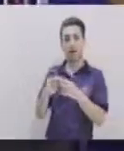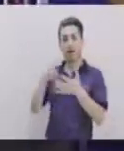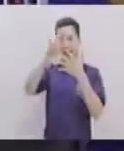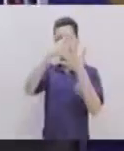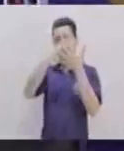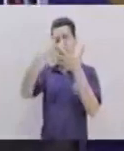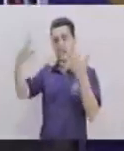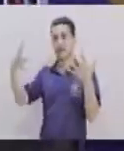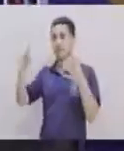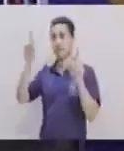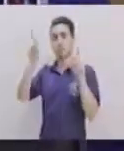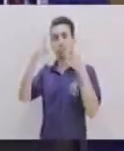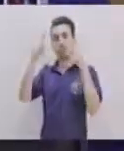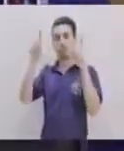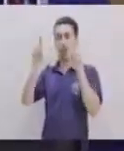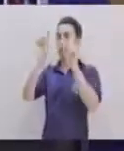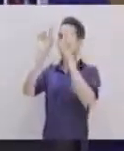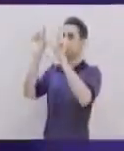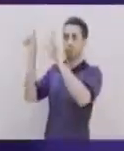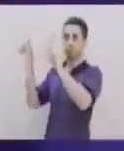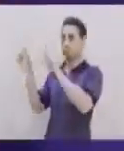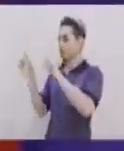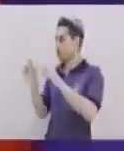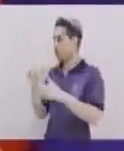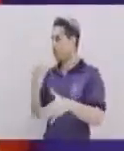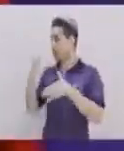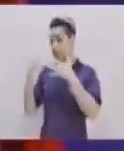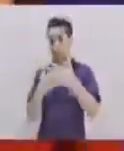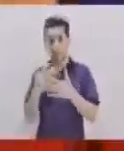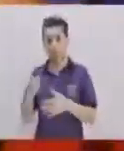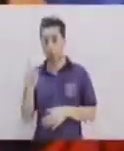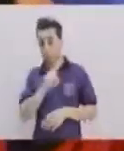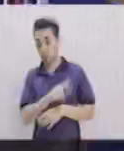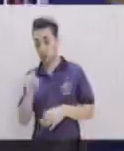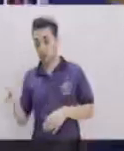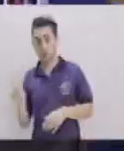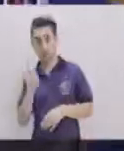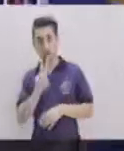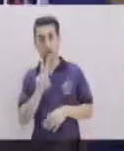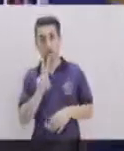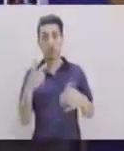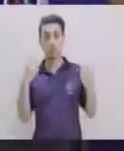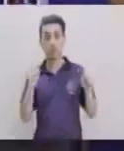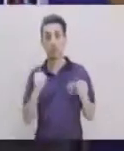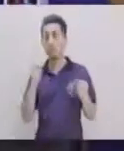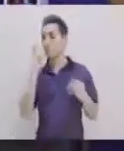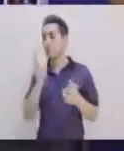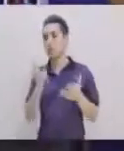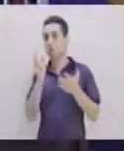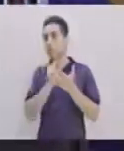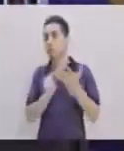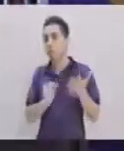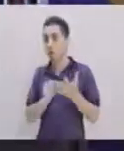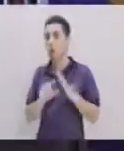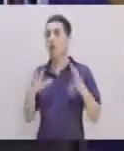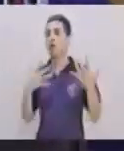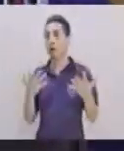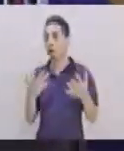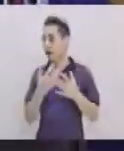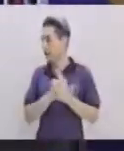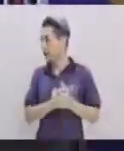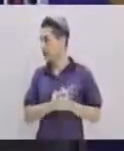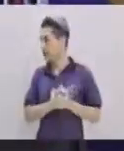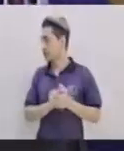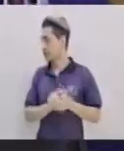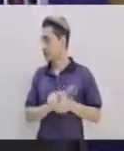los dos hicieron el mismo dibujo. Para que todo, él, muy bien, ahí hacemos un